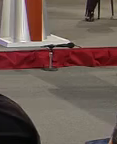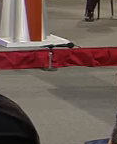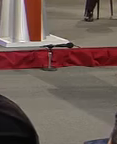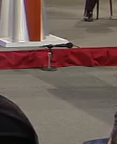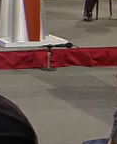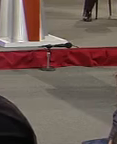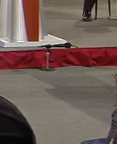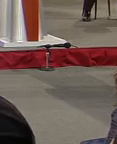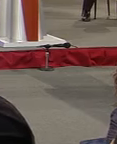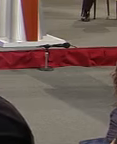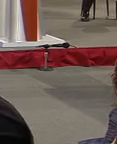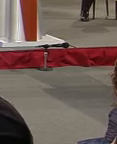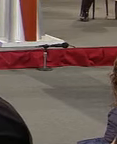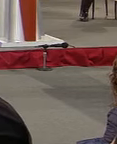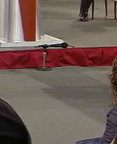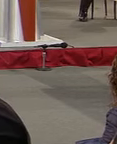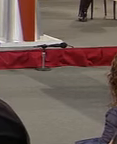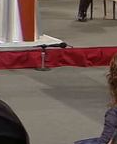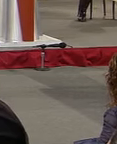hay que traerlo